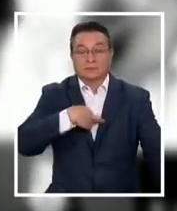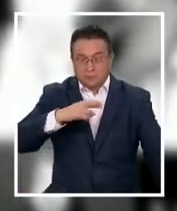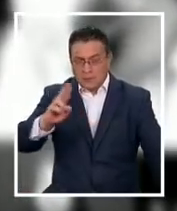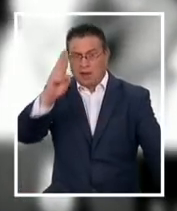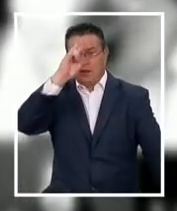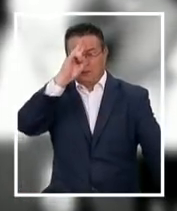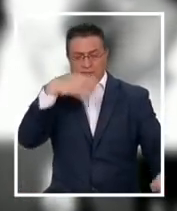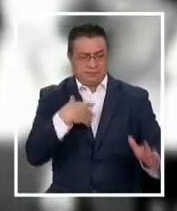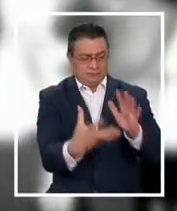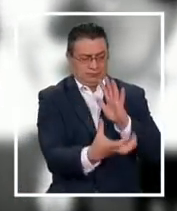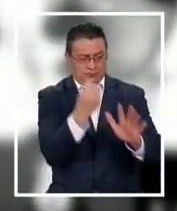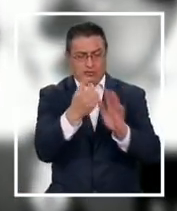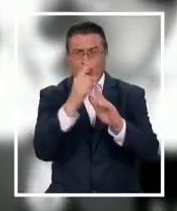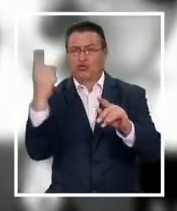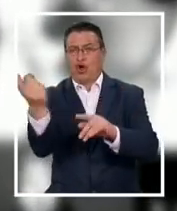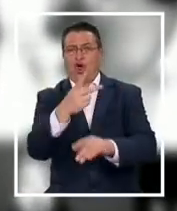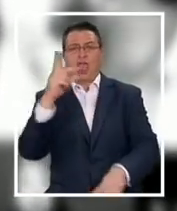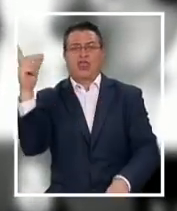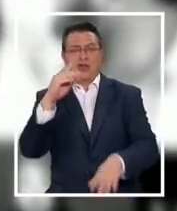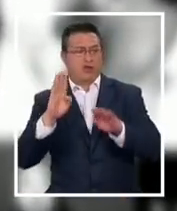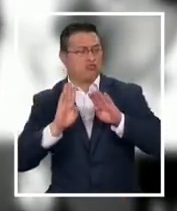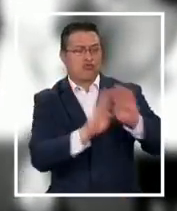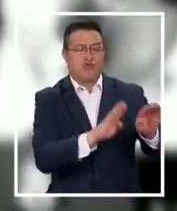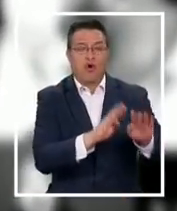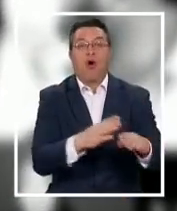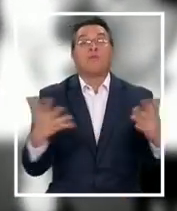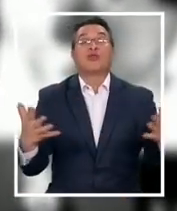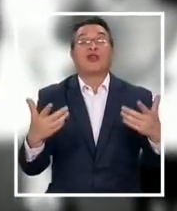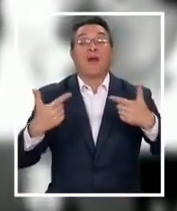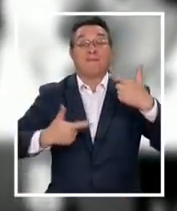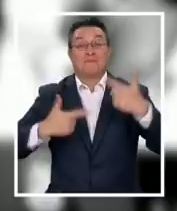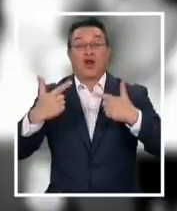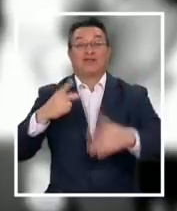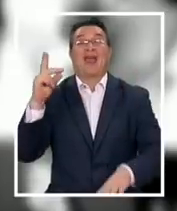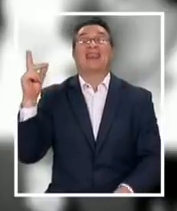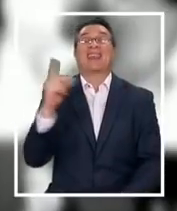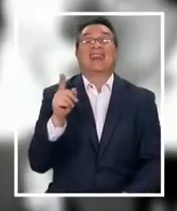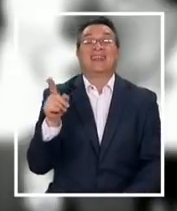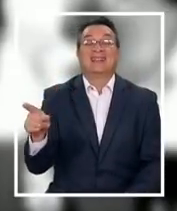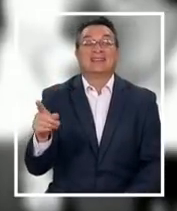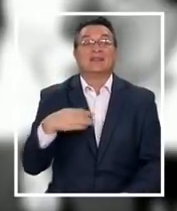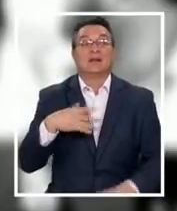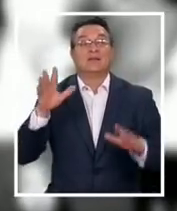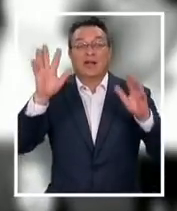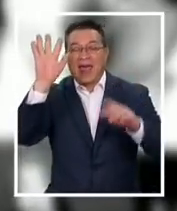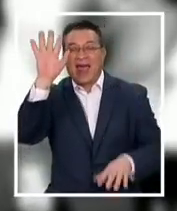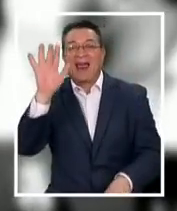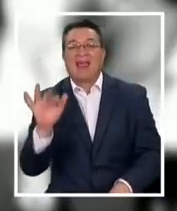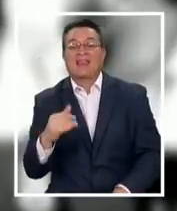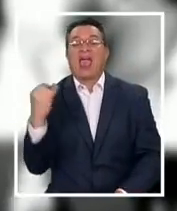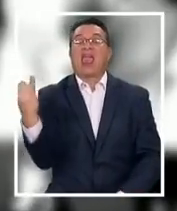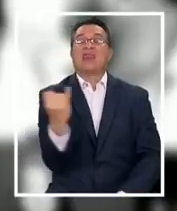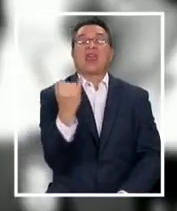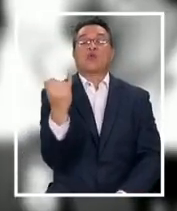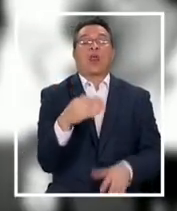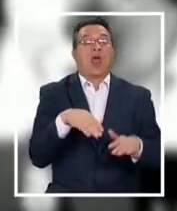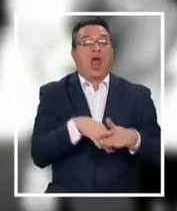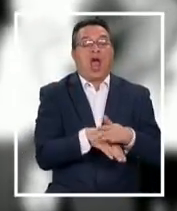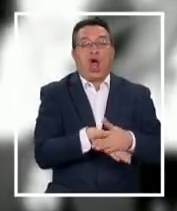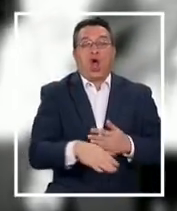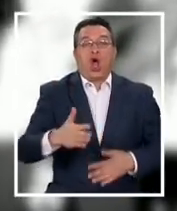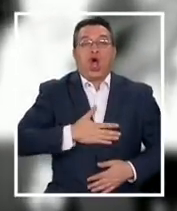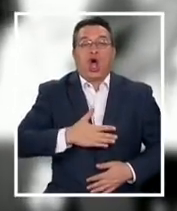extraña que los retiros tengan tanto apoyo en la derecha, porque es una política de derecha, consagra el carácter individualísimo del ahorro